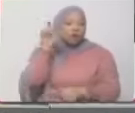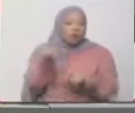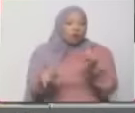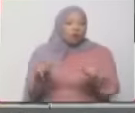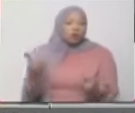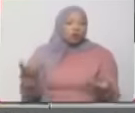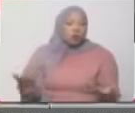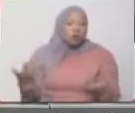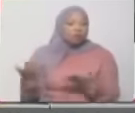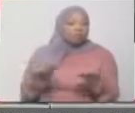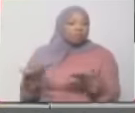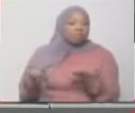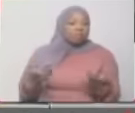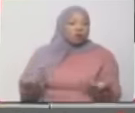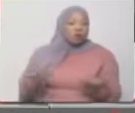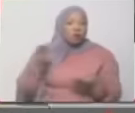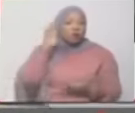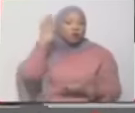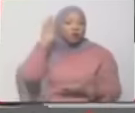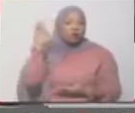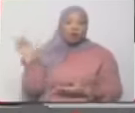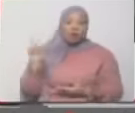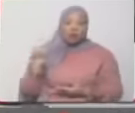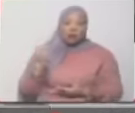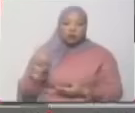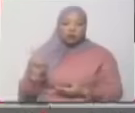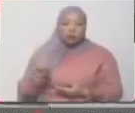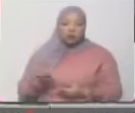ciudadanas? A los futuros de Venezuela.